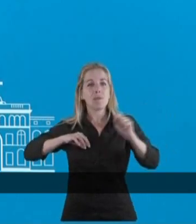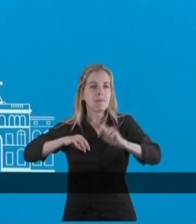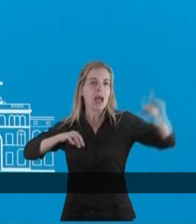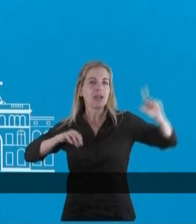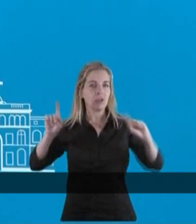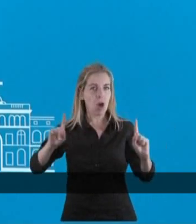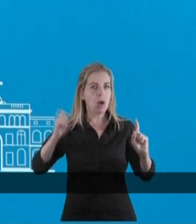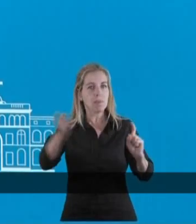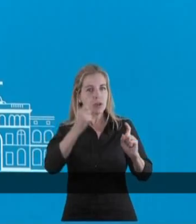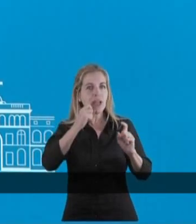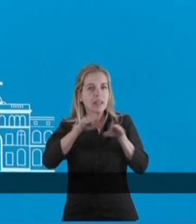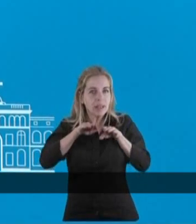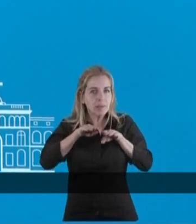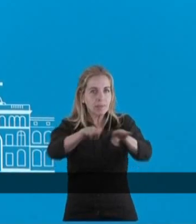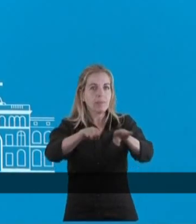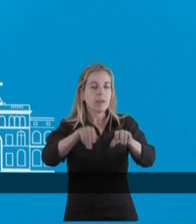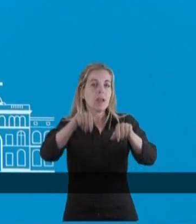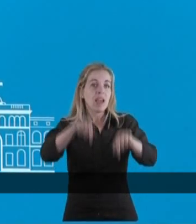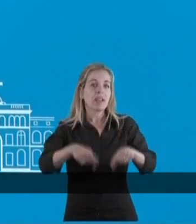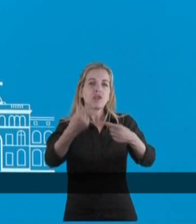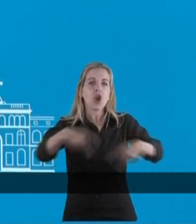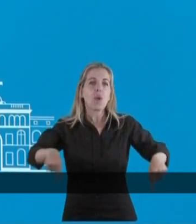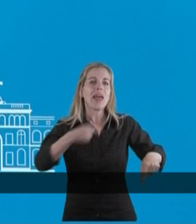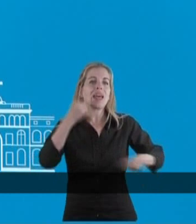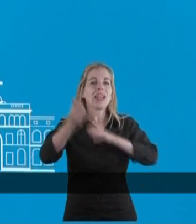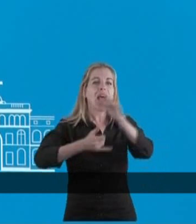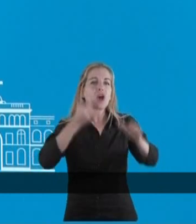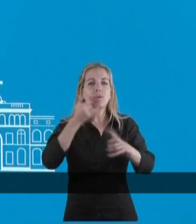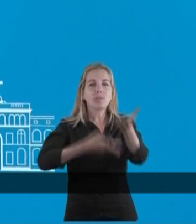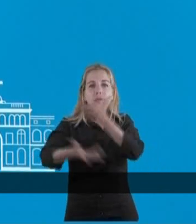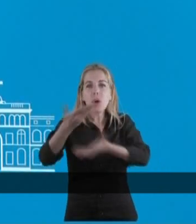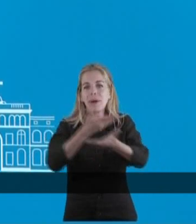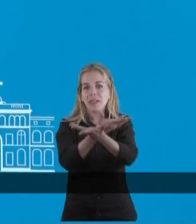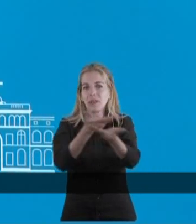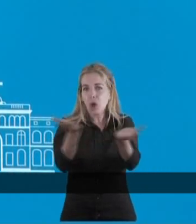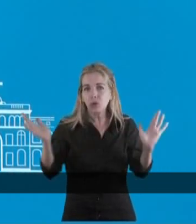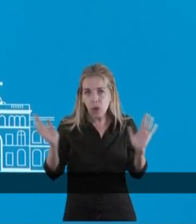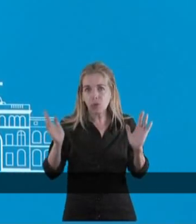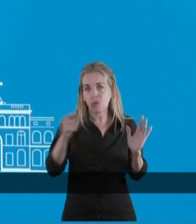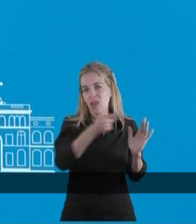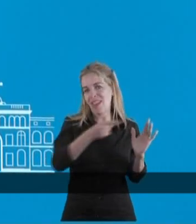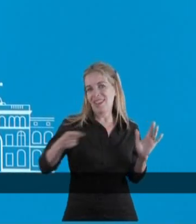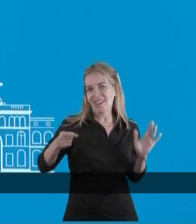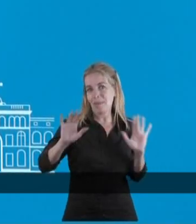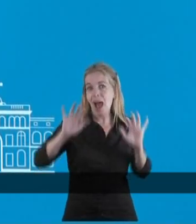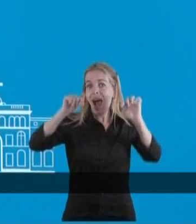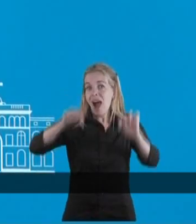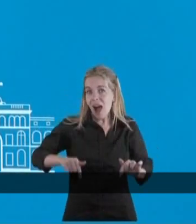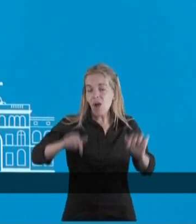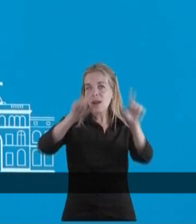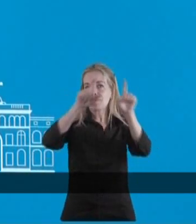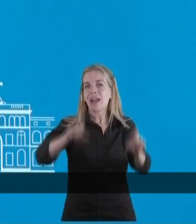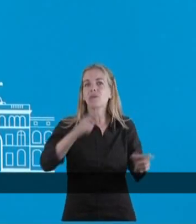estas son las novedades que quería comentar con ustedes de esta semana que hemos transcurrido, y ahora vamos a responder las